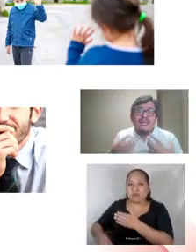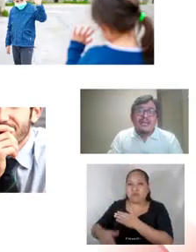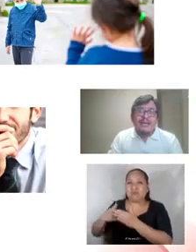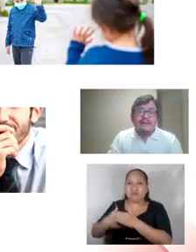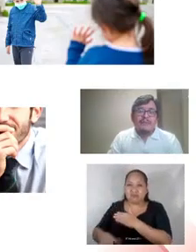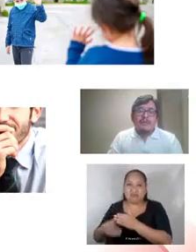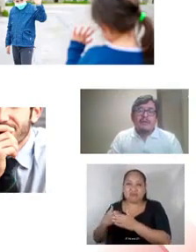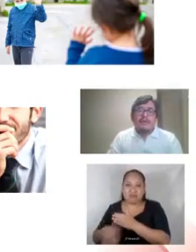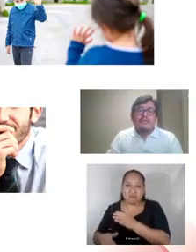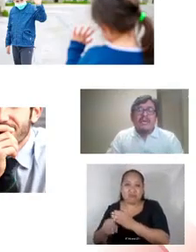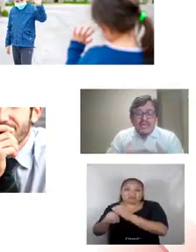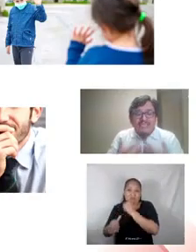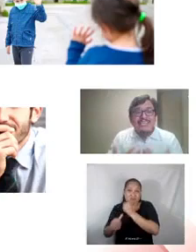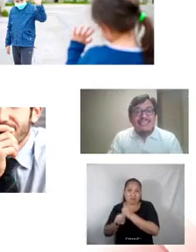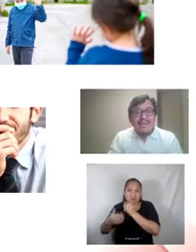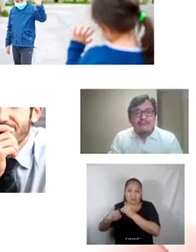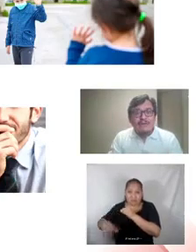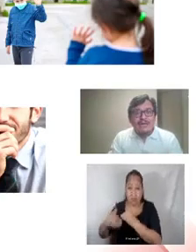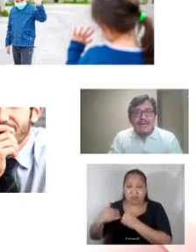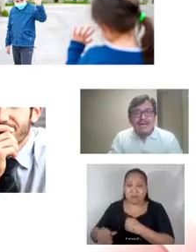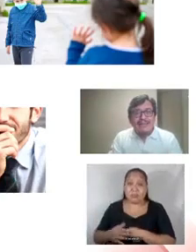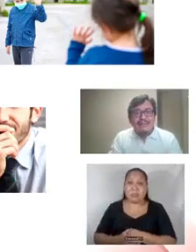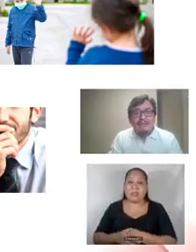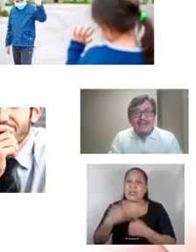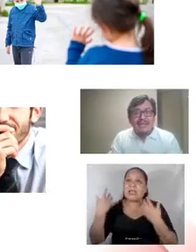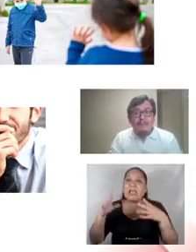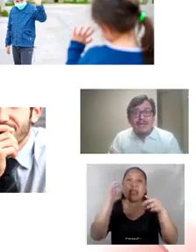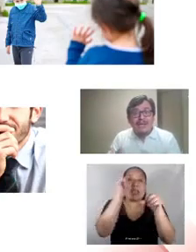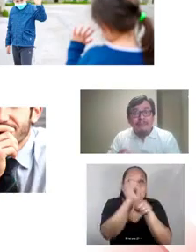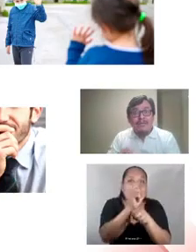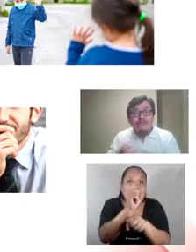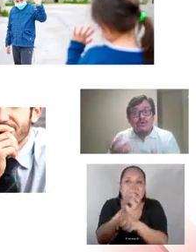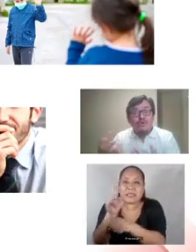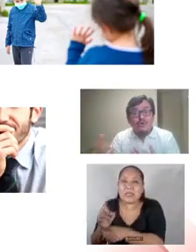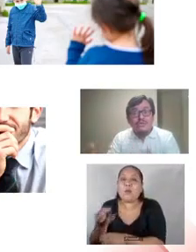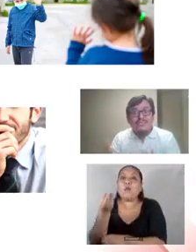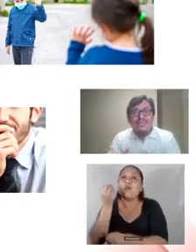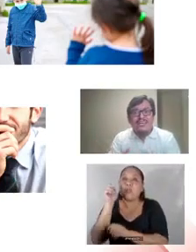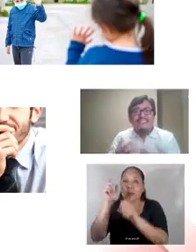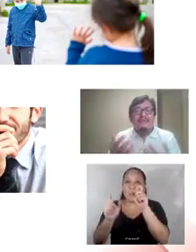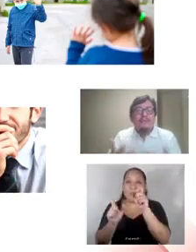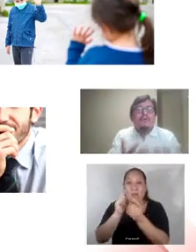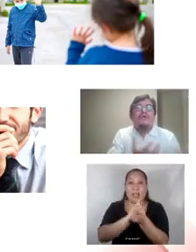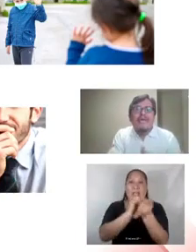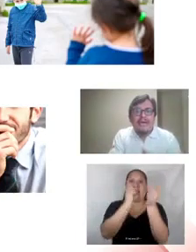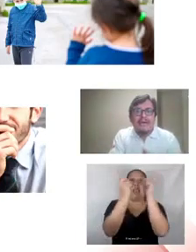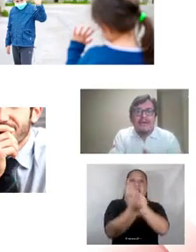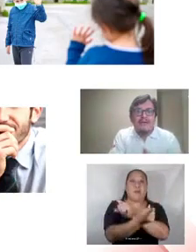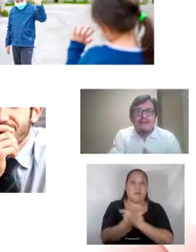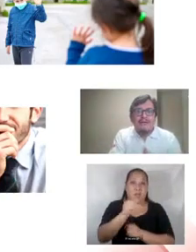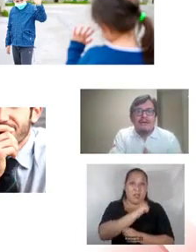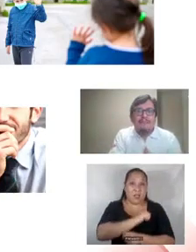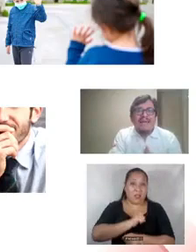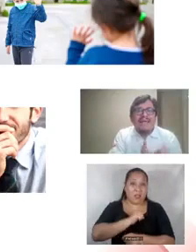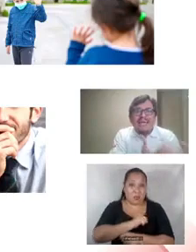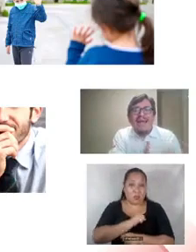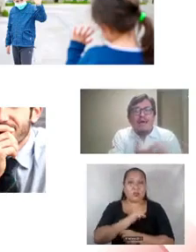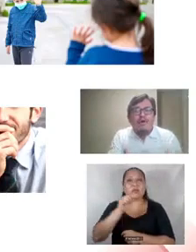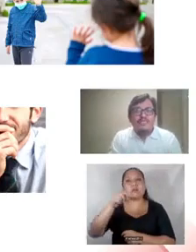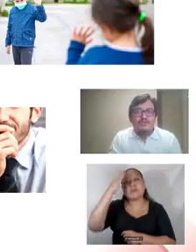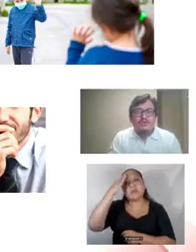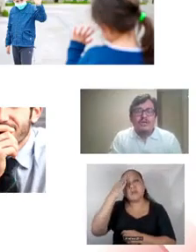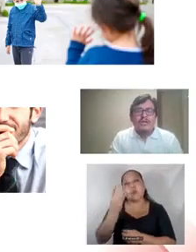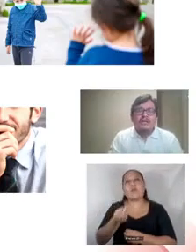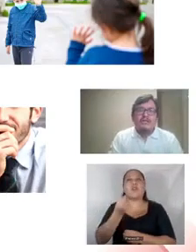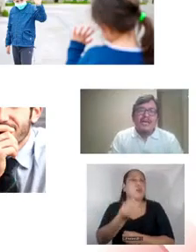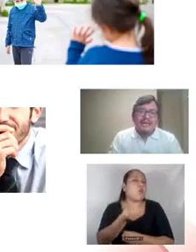o una diarrea. Y hay que enseñar, porque la gente, para que pueda cambiar su conducta, tiene que saber por qué. ¿Para qué